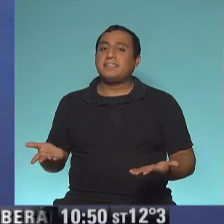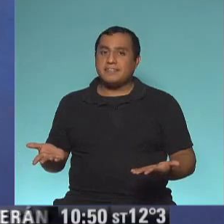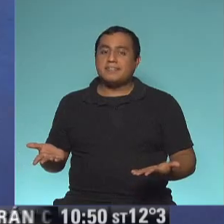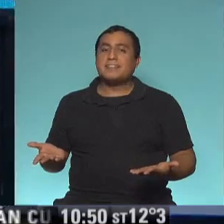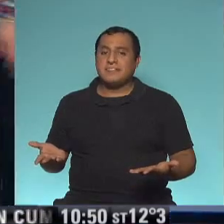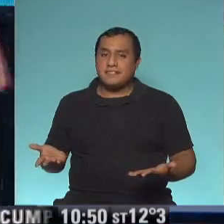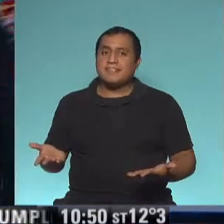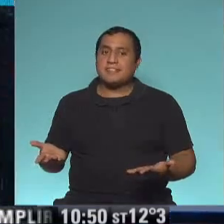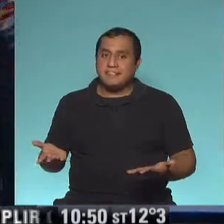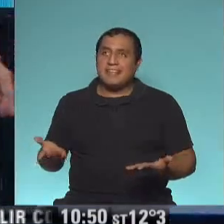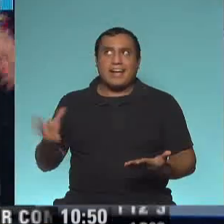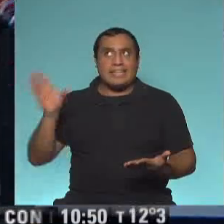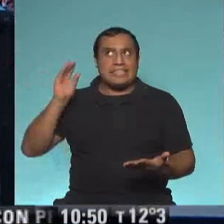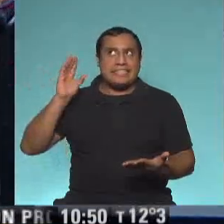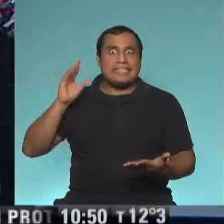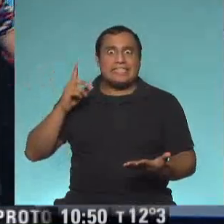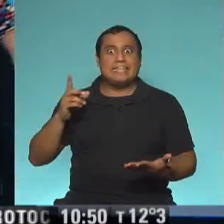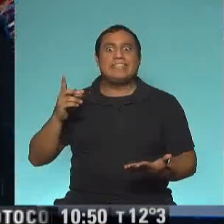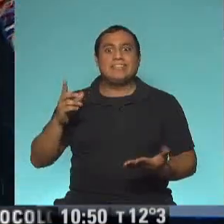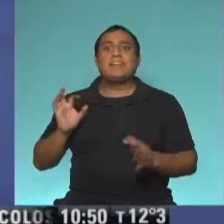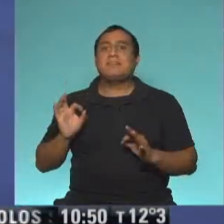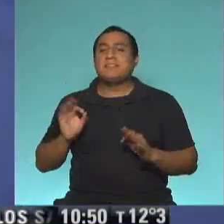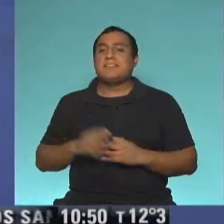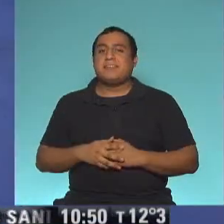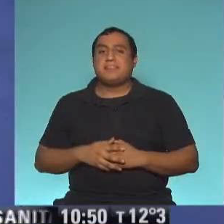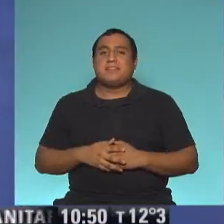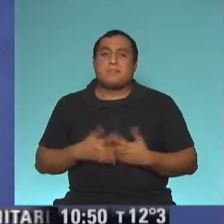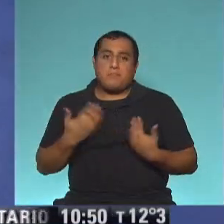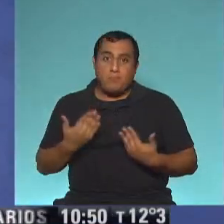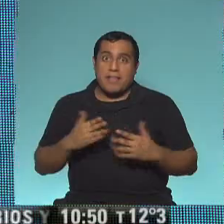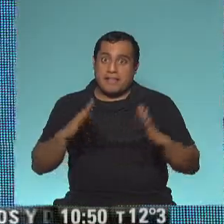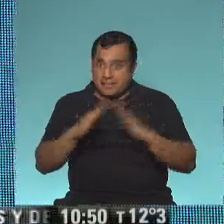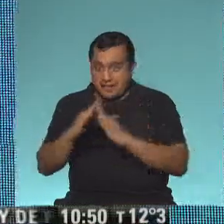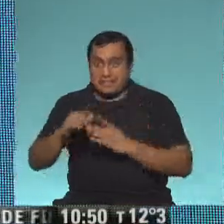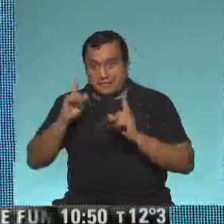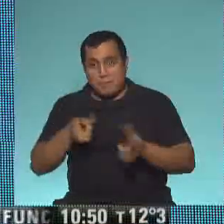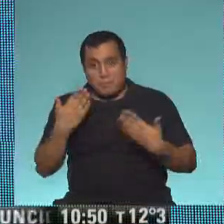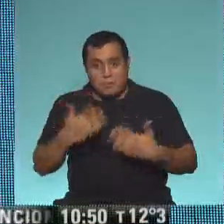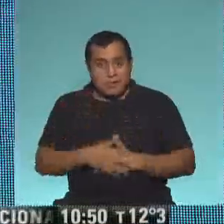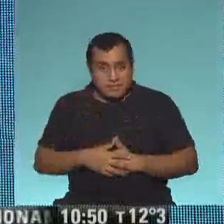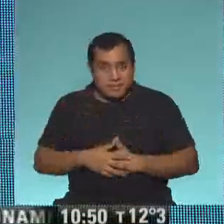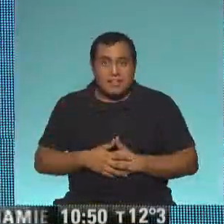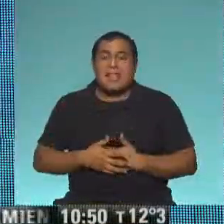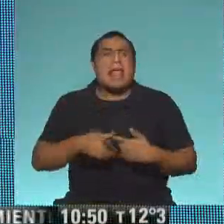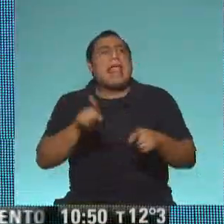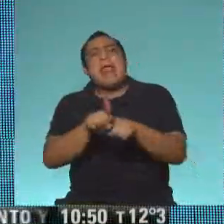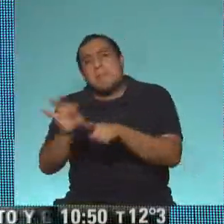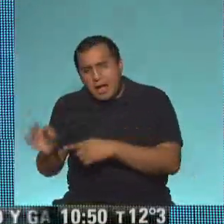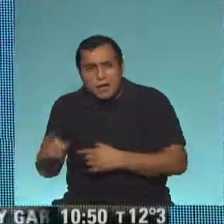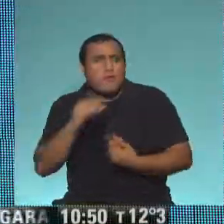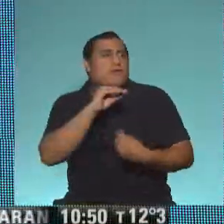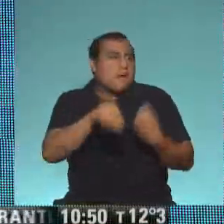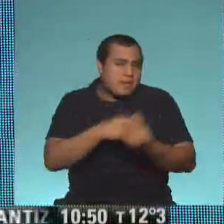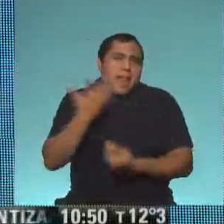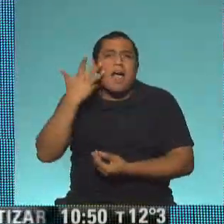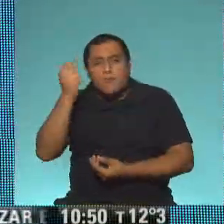Hay que aprender a escuchar acá, ¿eh? Muy bien, esto bien. Lo podemos hacer en casa. con los hermanos, con la familia, con